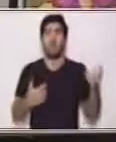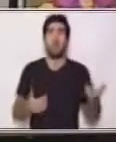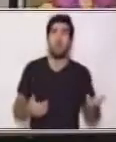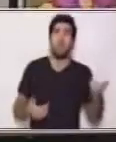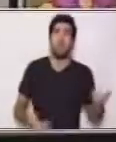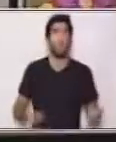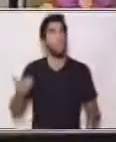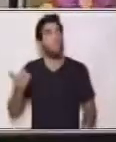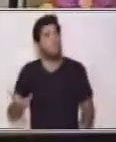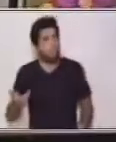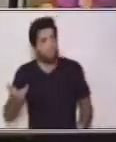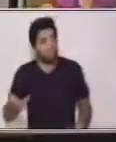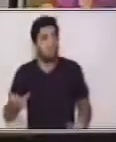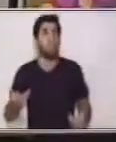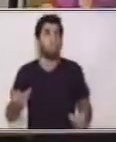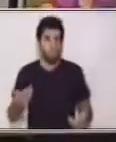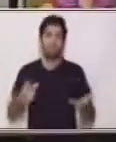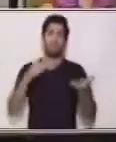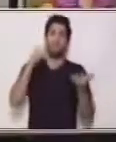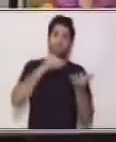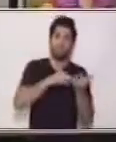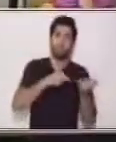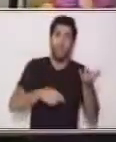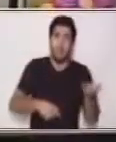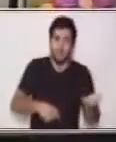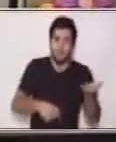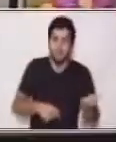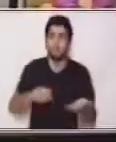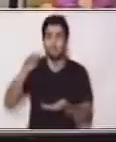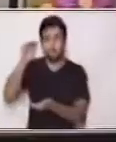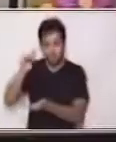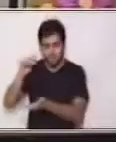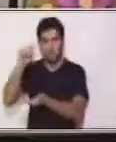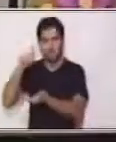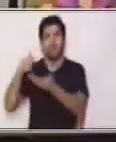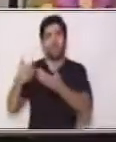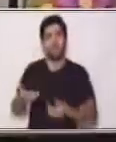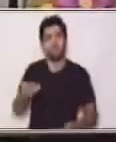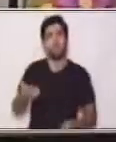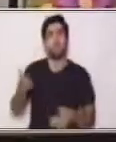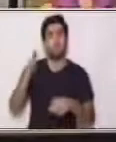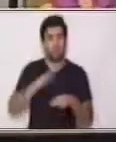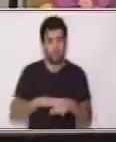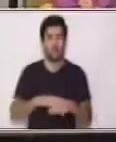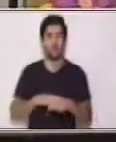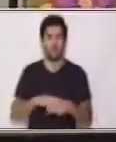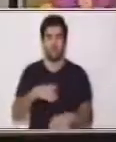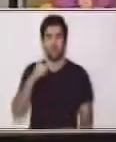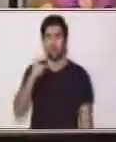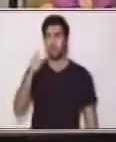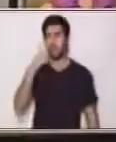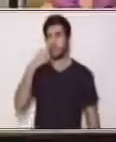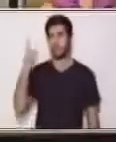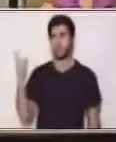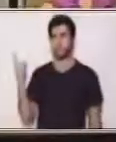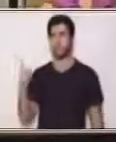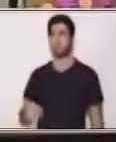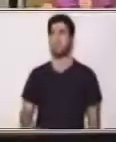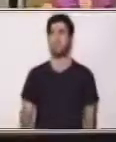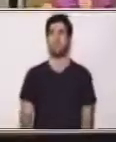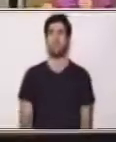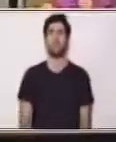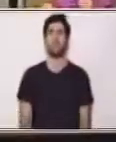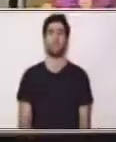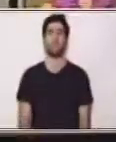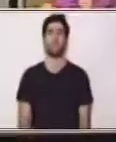es mayor al peso de la manzana. Muy bien, quiere decir que la bolsa de harina de maíz es la que tiene